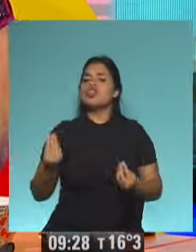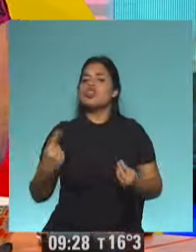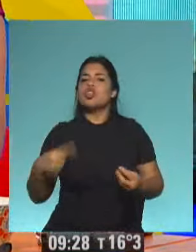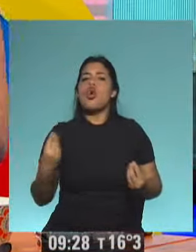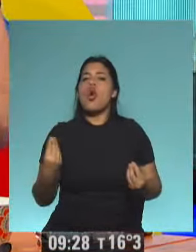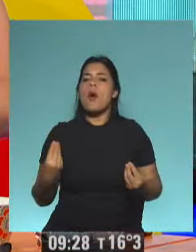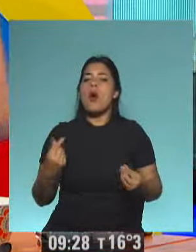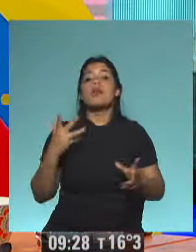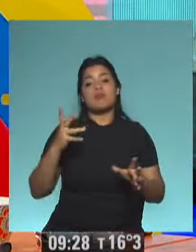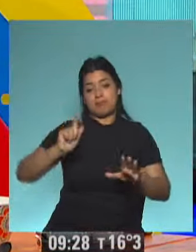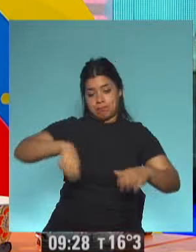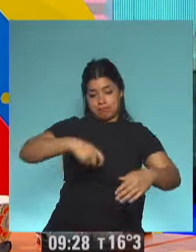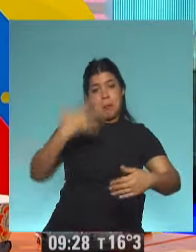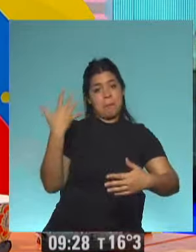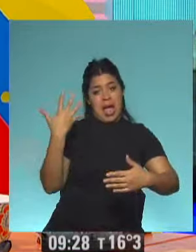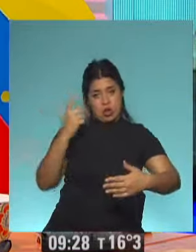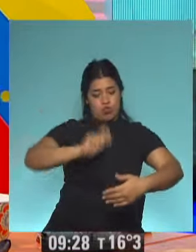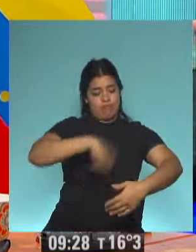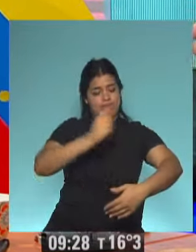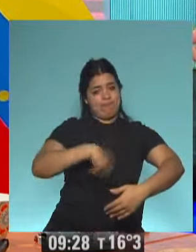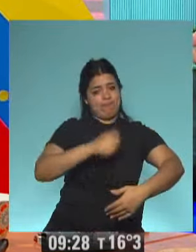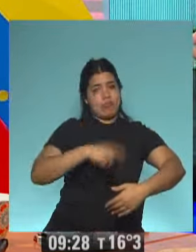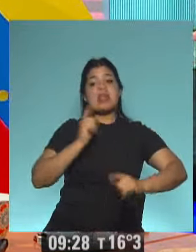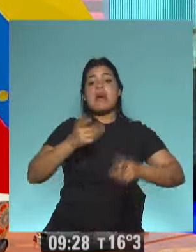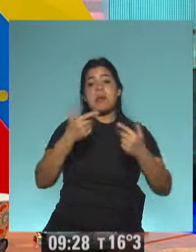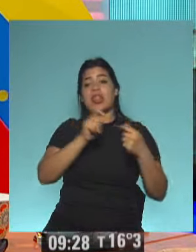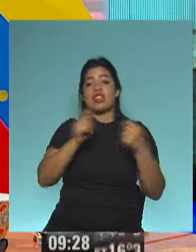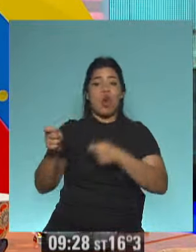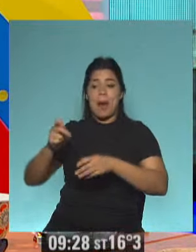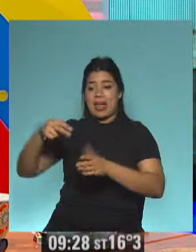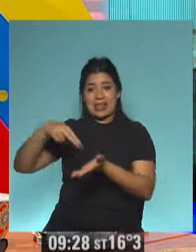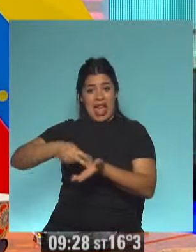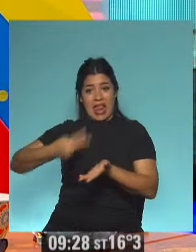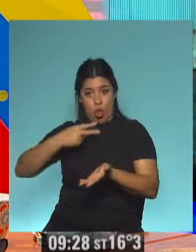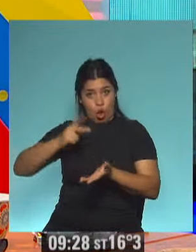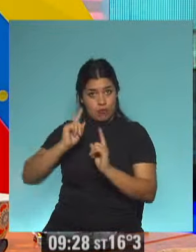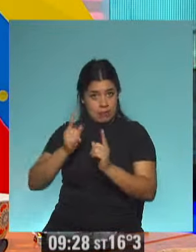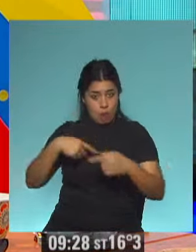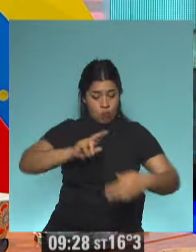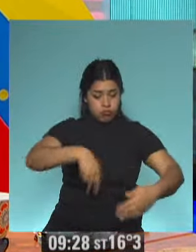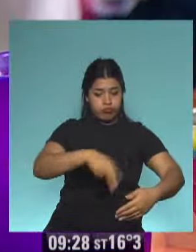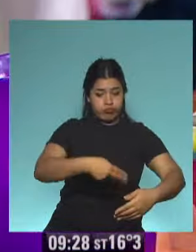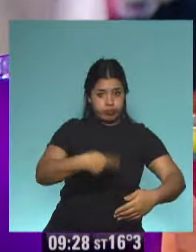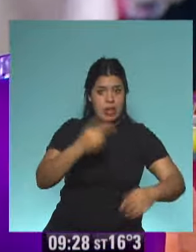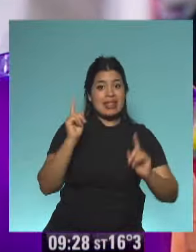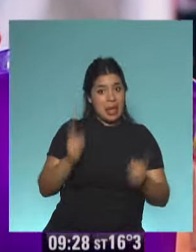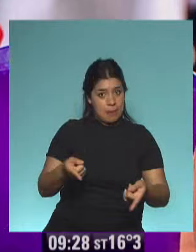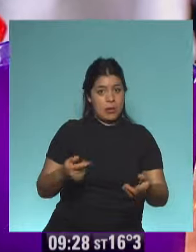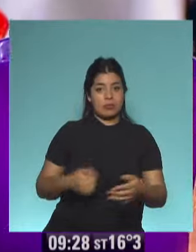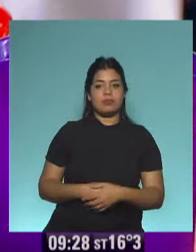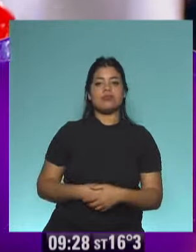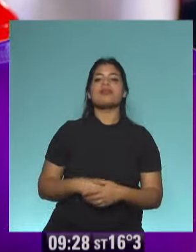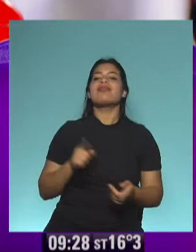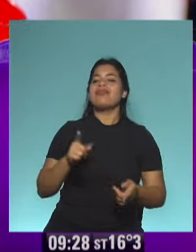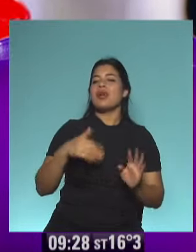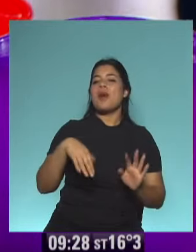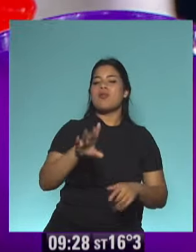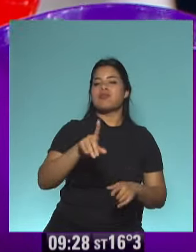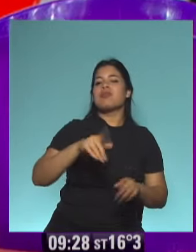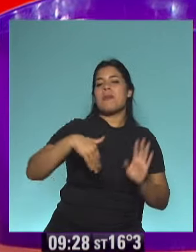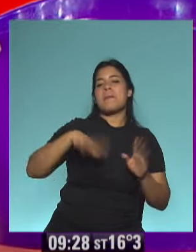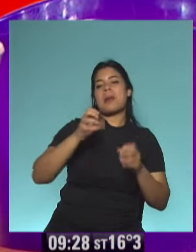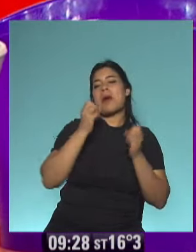una batidora manual. Muy bien. Sí, que también puedes batir con un tenedor si tenés en casa. Sí. Está muy bien. Sí. Y. Lo que pasa es que con el batidor se puede